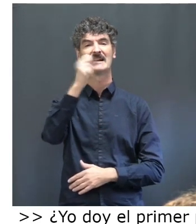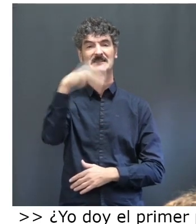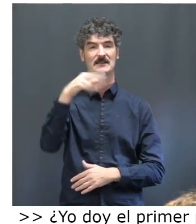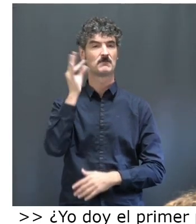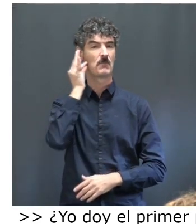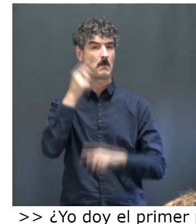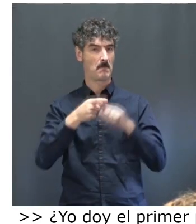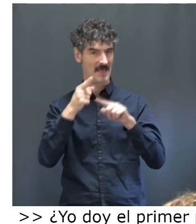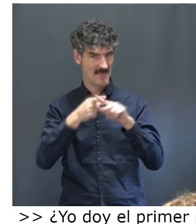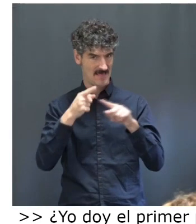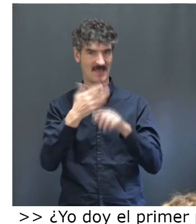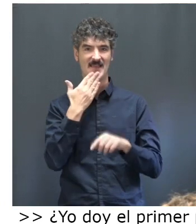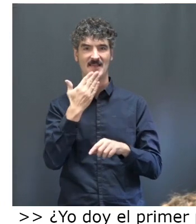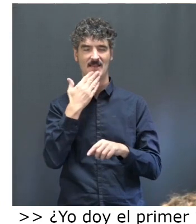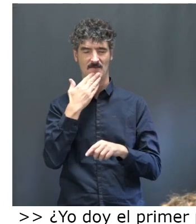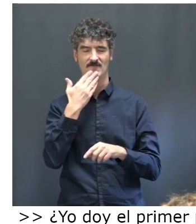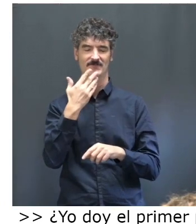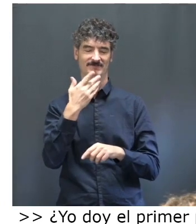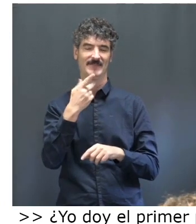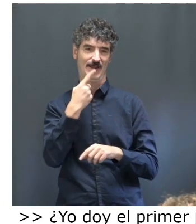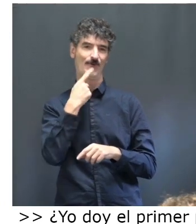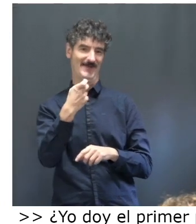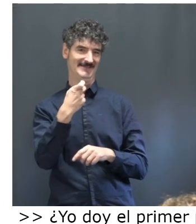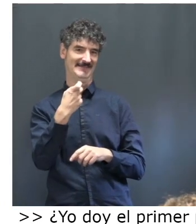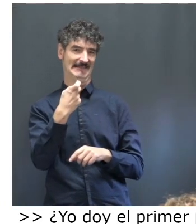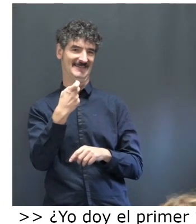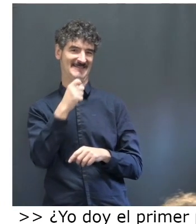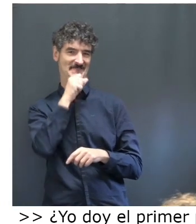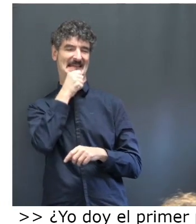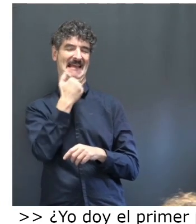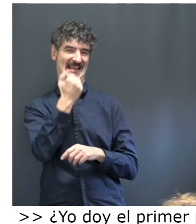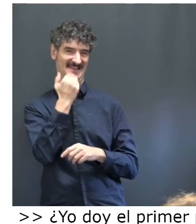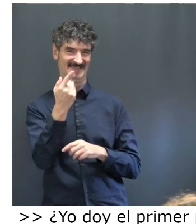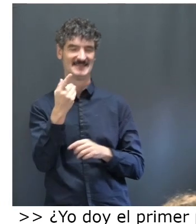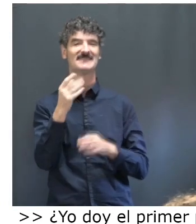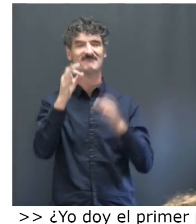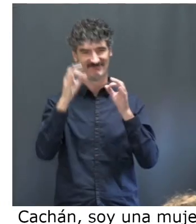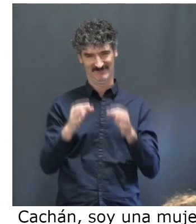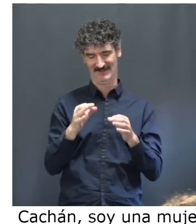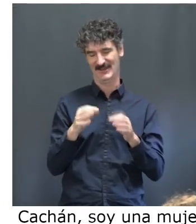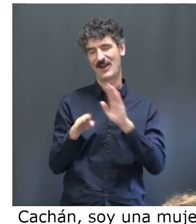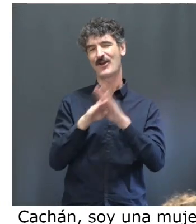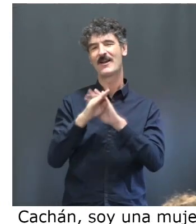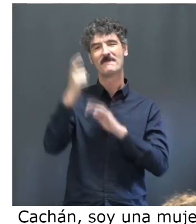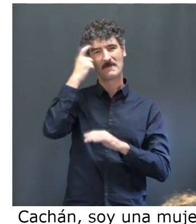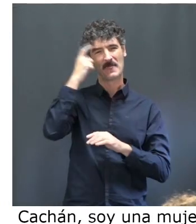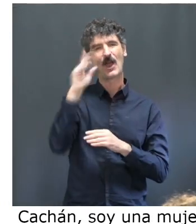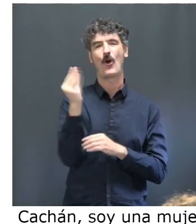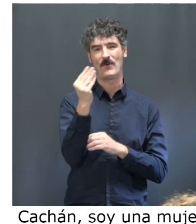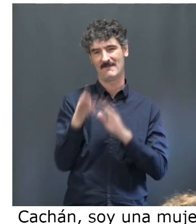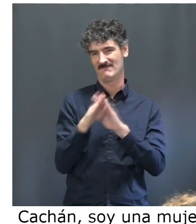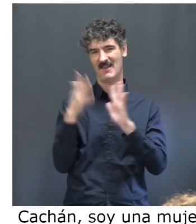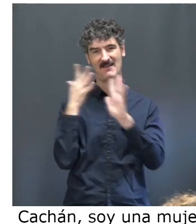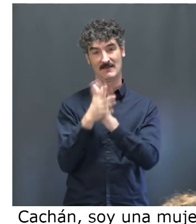ya de mediana edad, aunque cuesta reconocerlo, ¿no? ¿Verdad que sigues estando en esta eterna juventud mental?